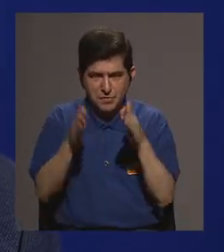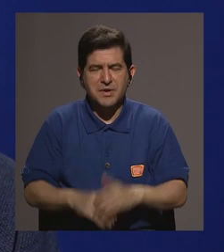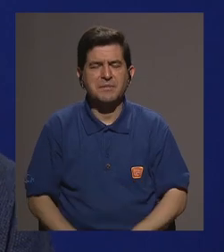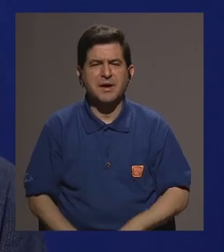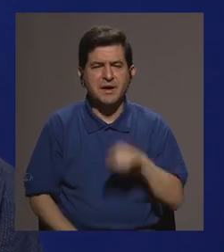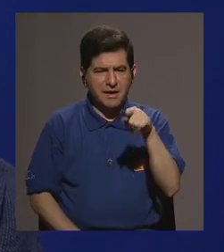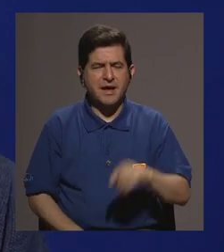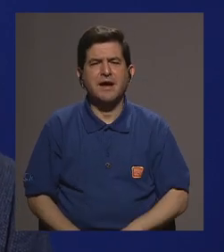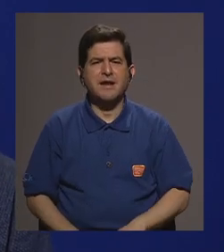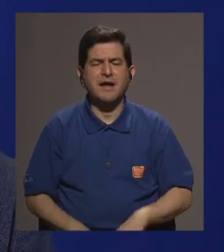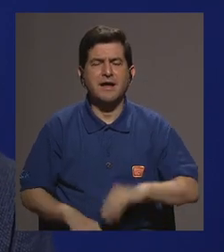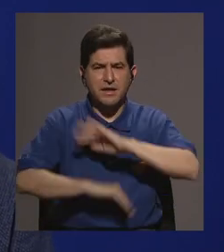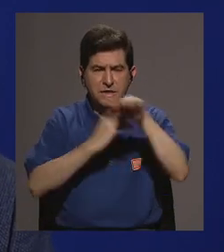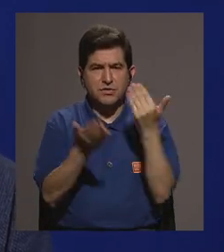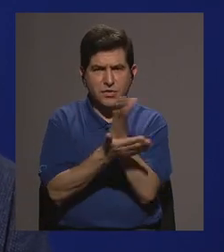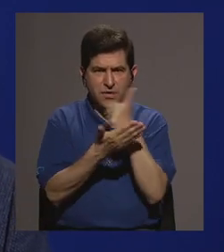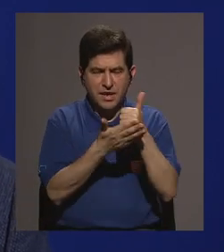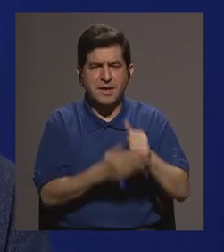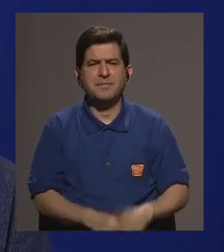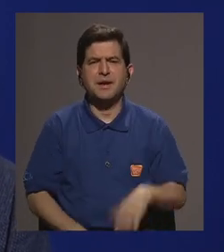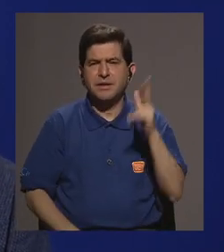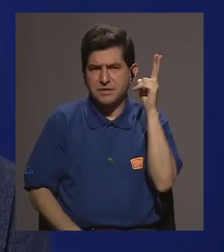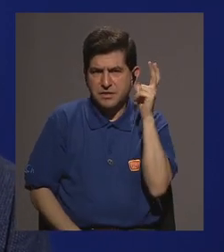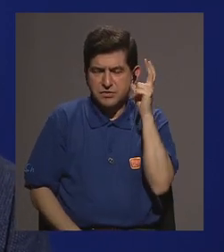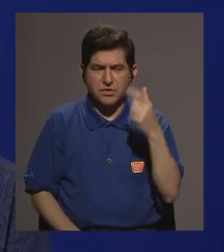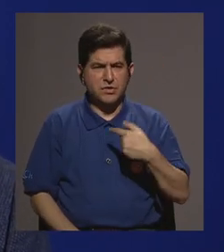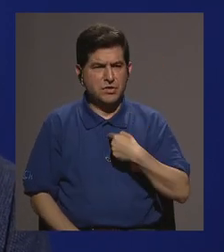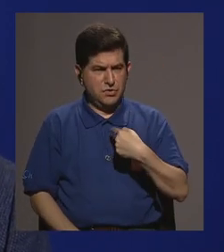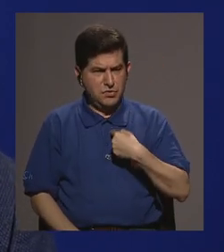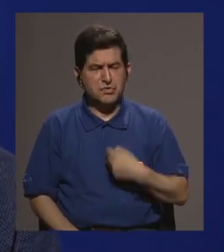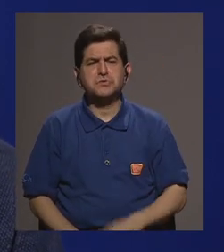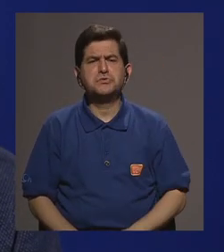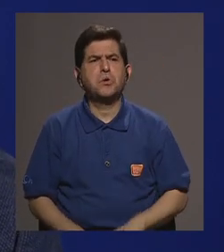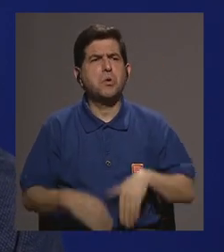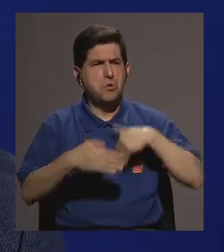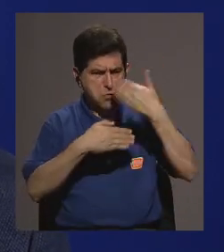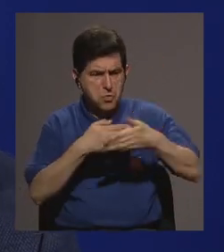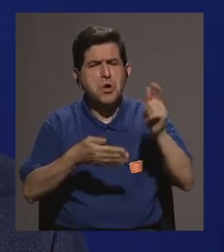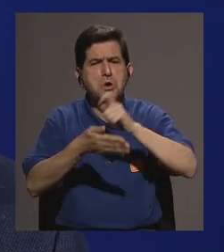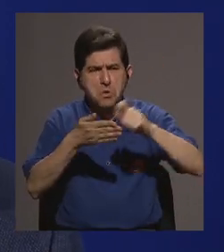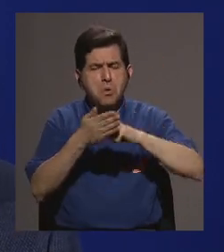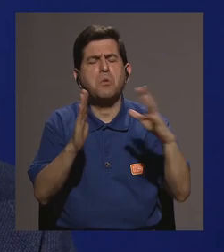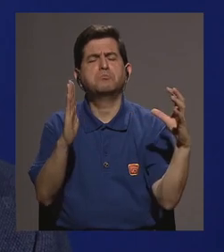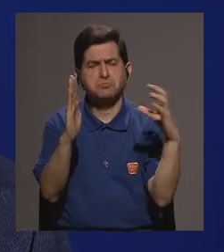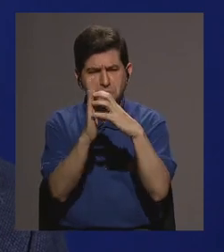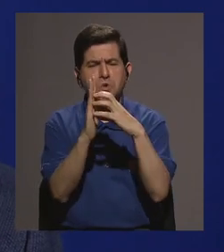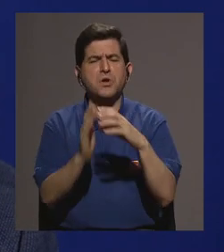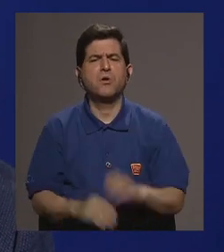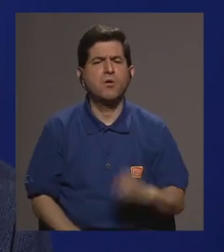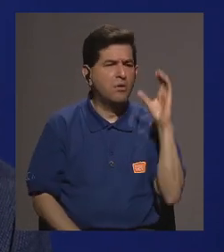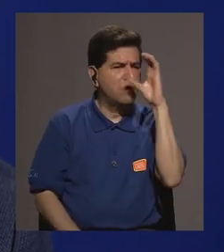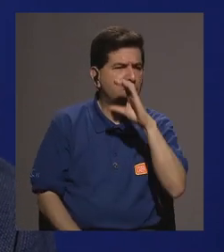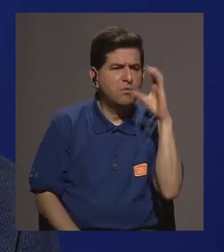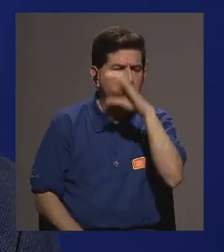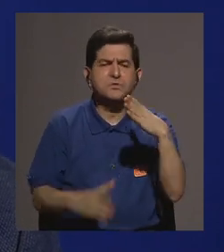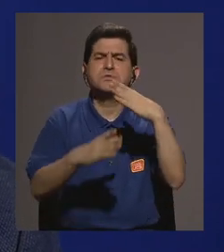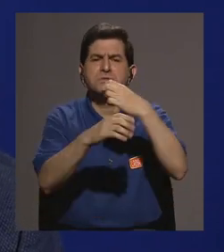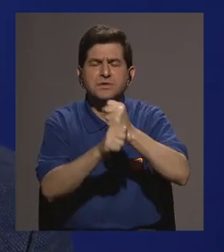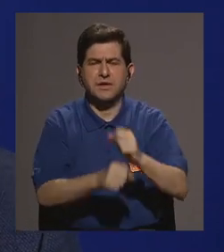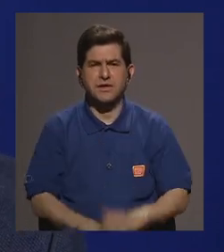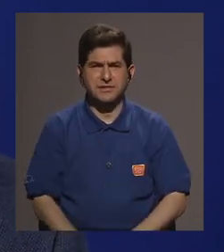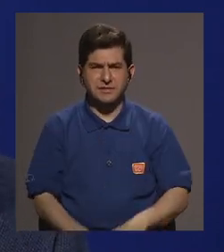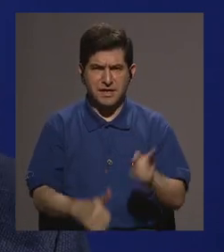water o no pero así ya cuando dije yo yo puedo escribir una historia y pues buscar